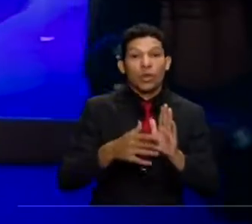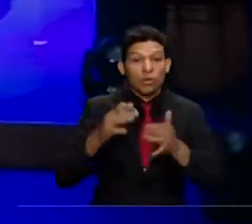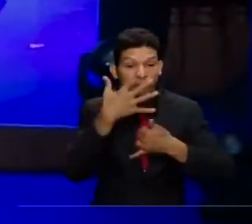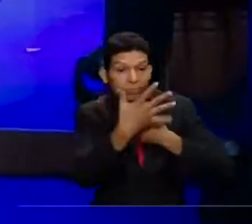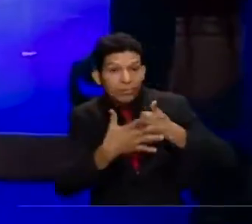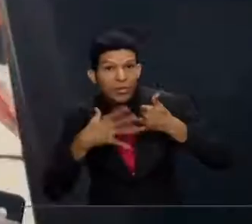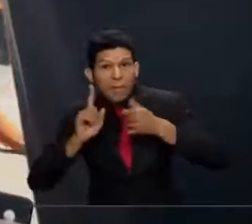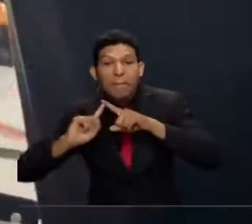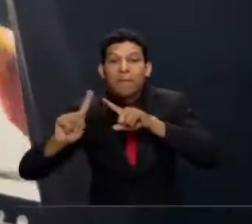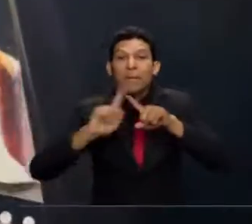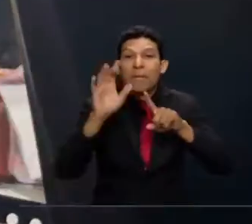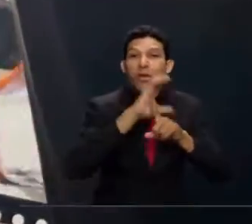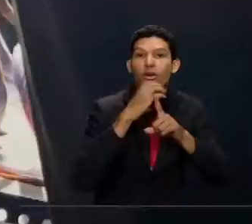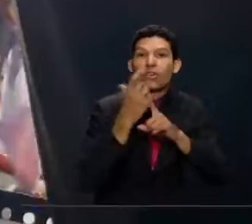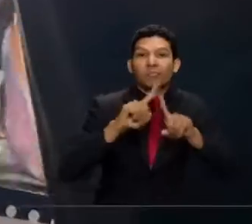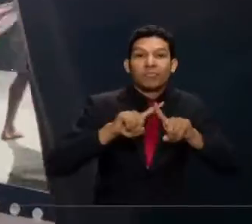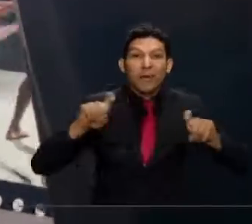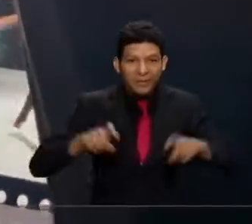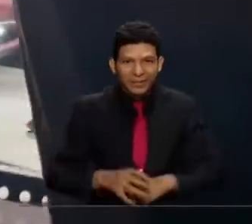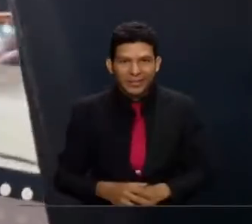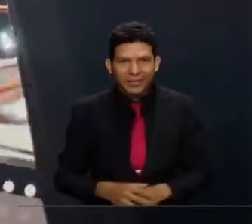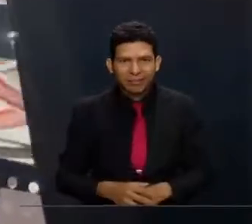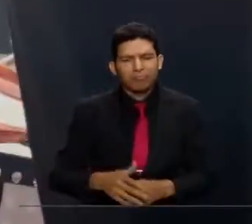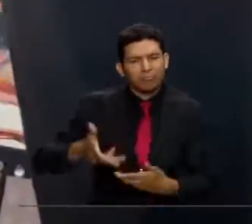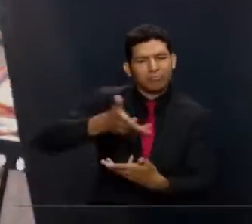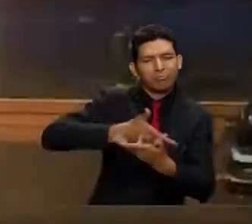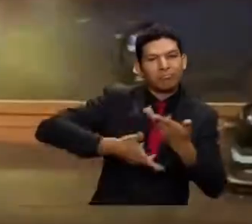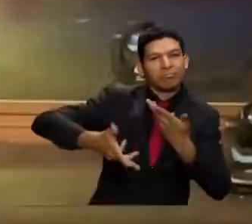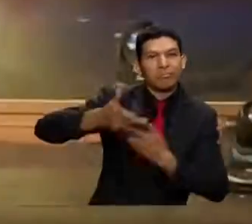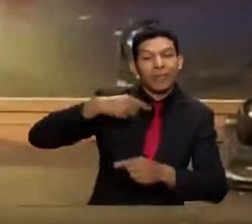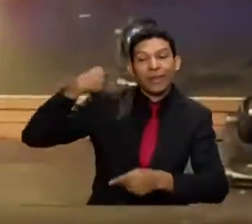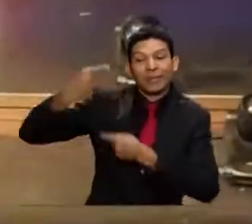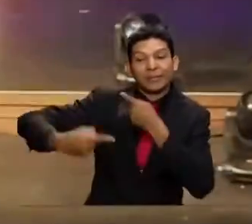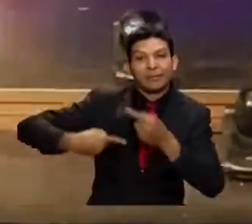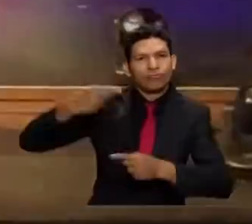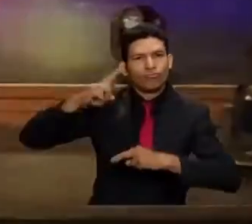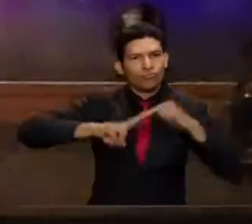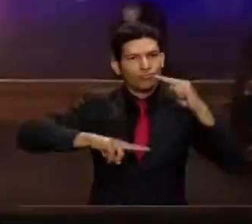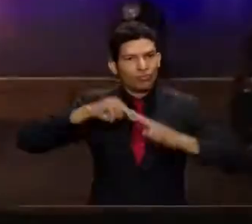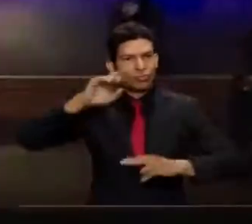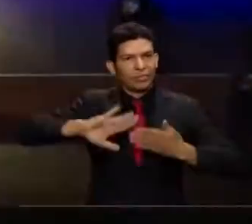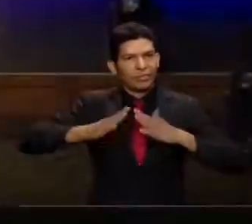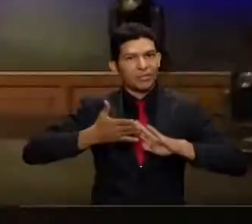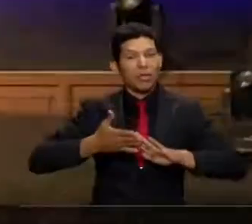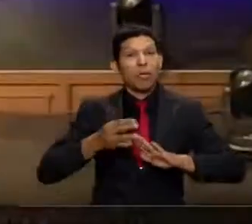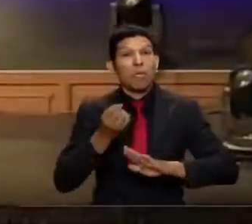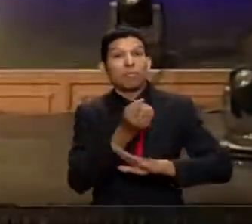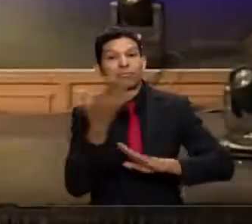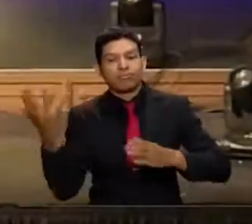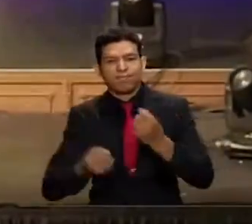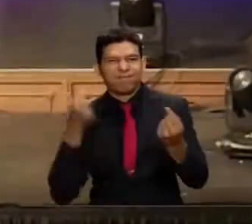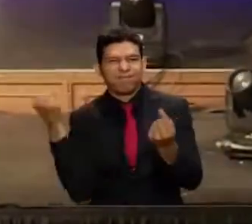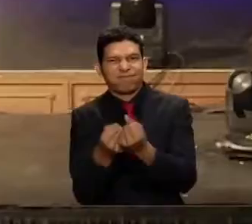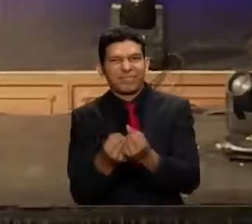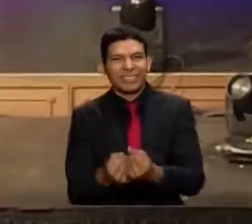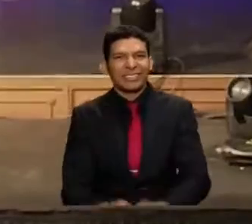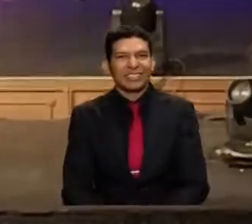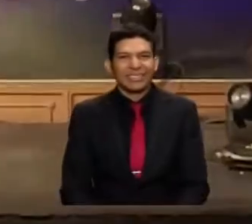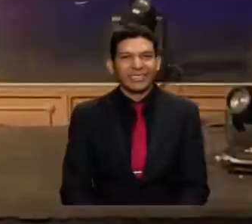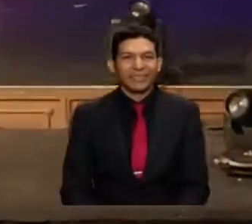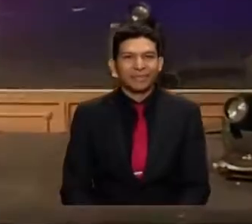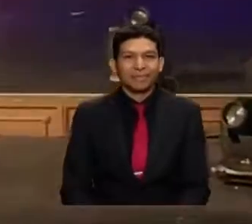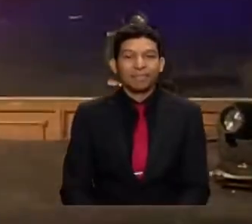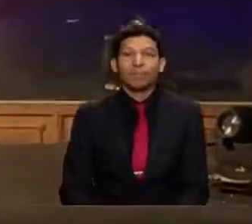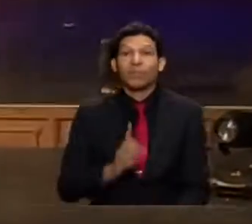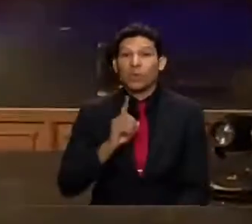biodiverso y multicultural. Una muestra de intercambio generacional y de construcción de paz a la que muchos aportan. Esto de